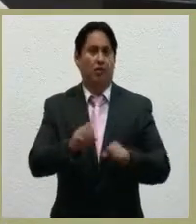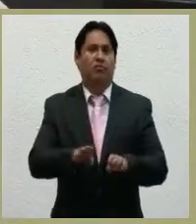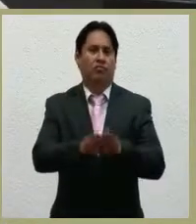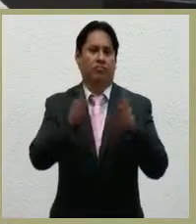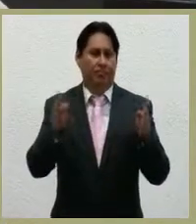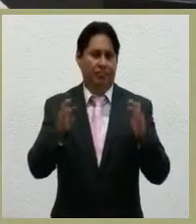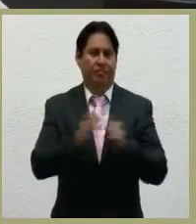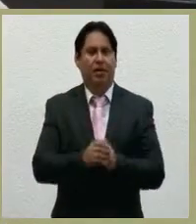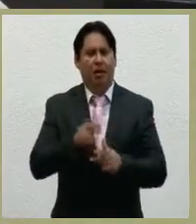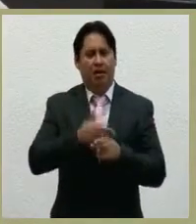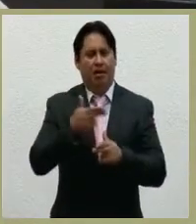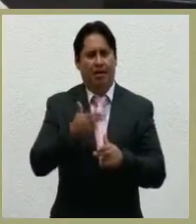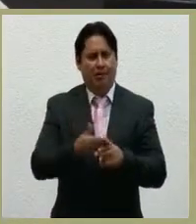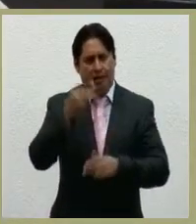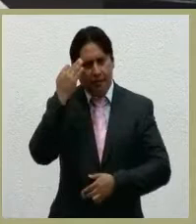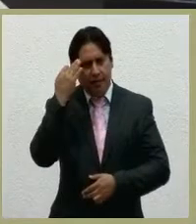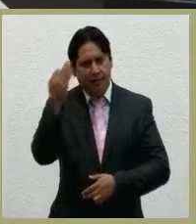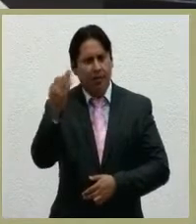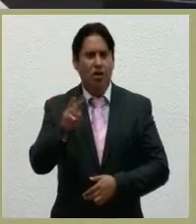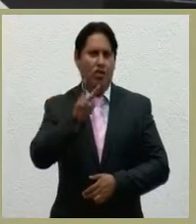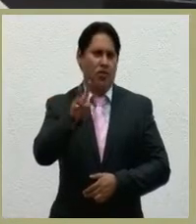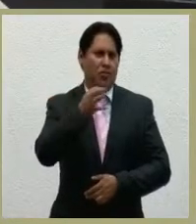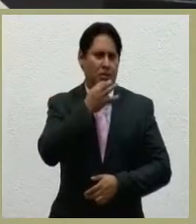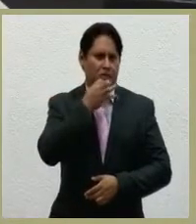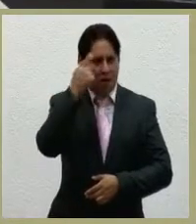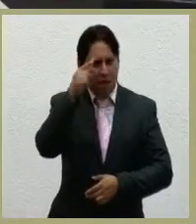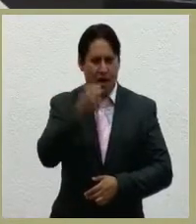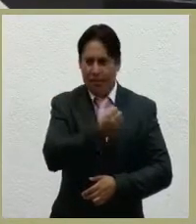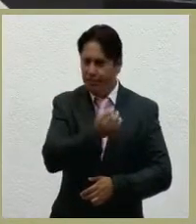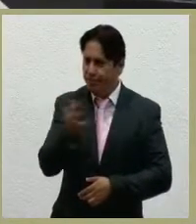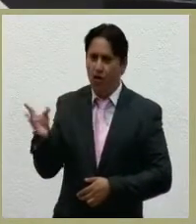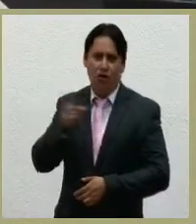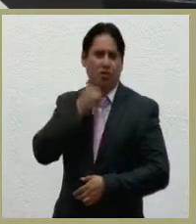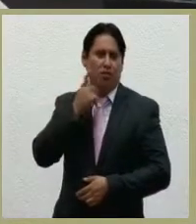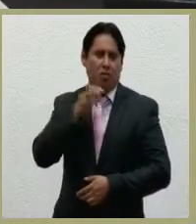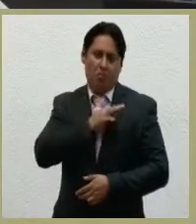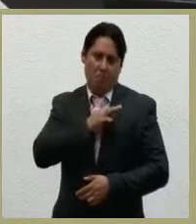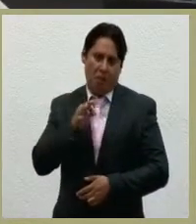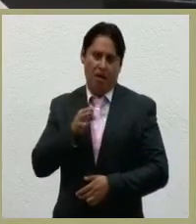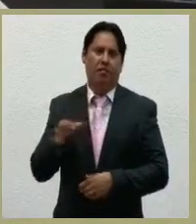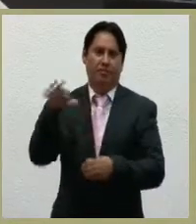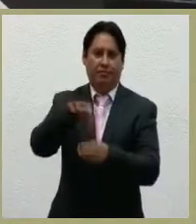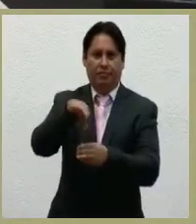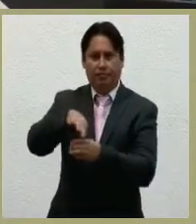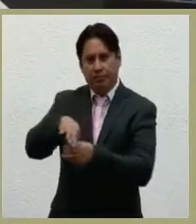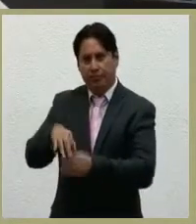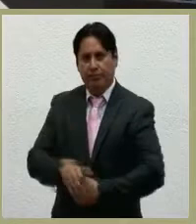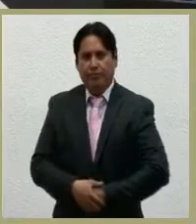sistema electrónico hasta por un tiempo máximo de 2 minutos para que las diputadas y los diputados emitan su voto.